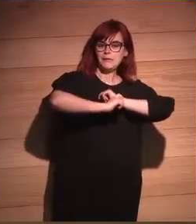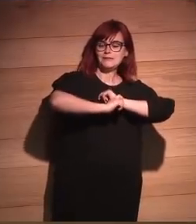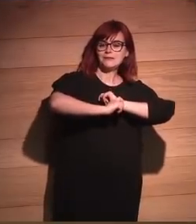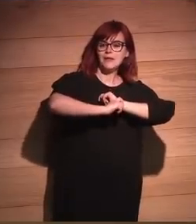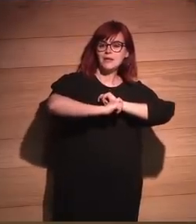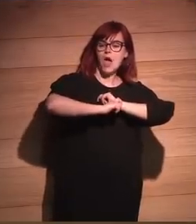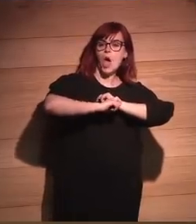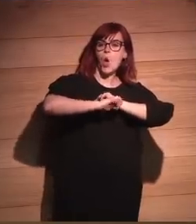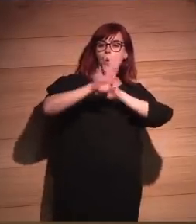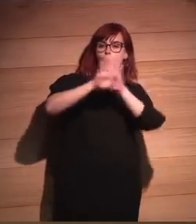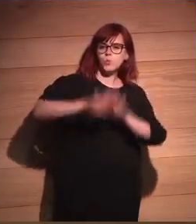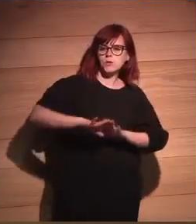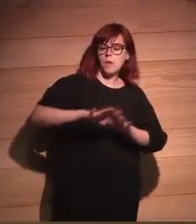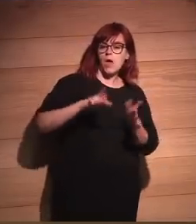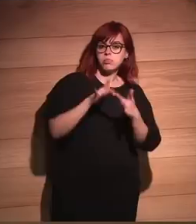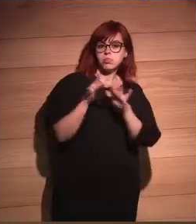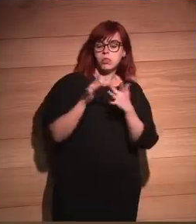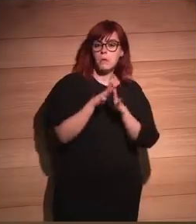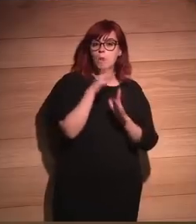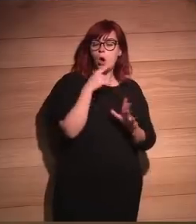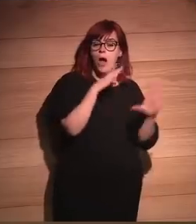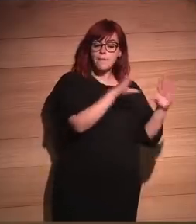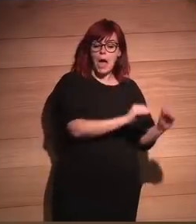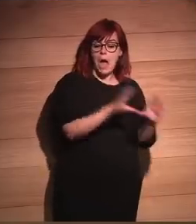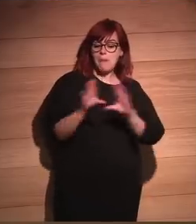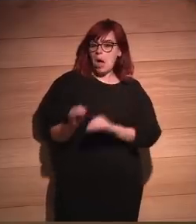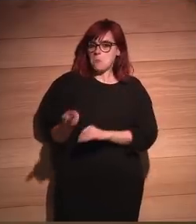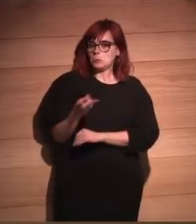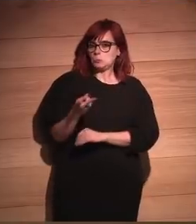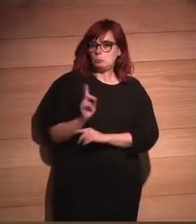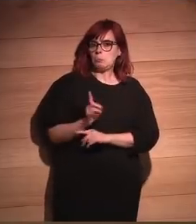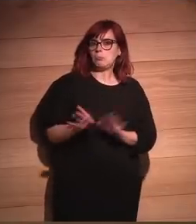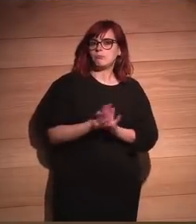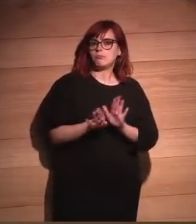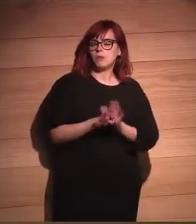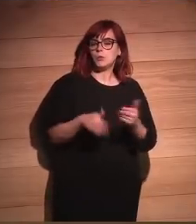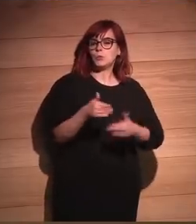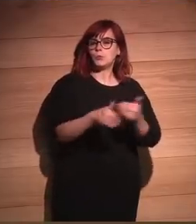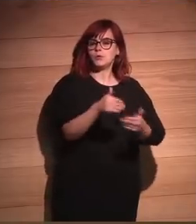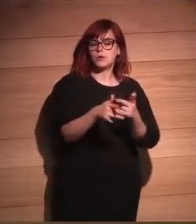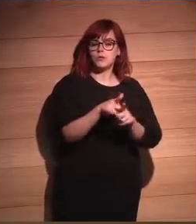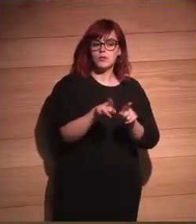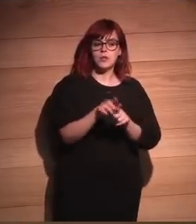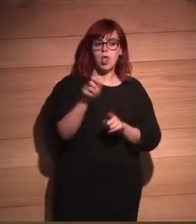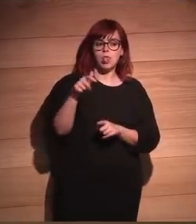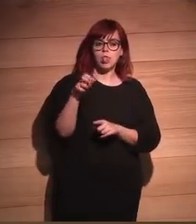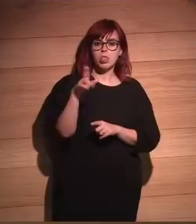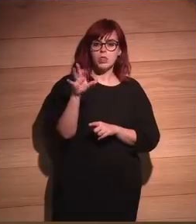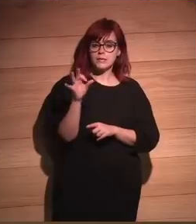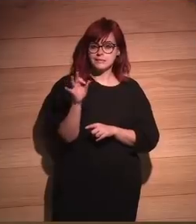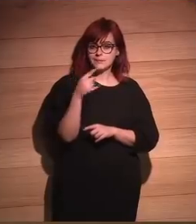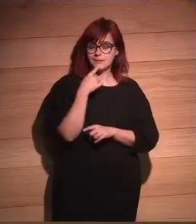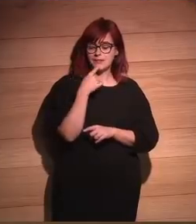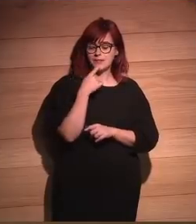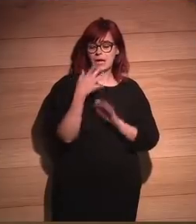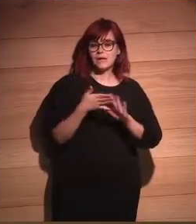en Internet, ¿no? No apagamos esto ni apagamos lo otro porque estamos bien así, ¿no? Y Andrés comentaba